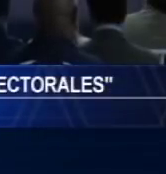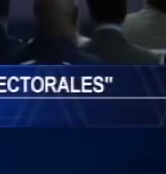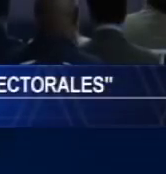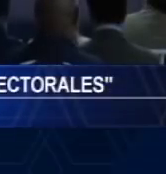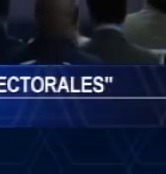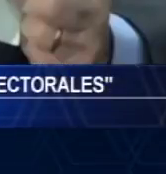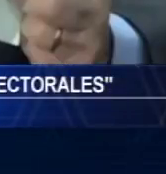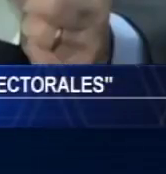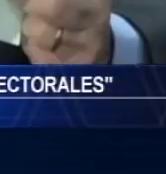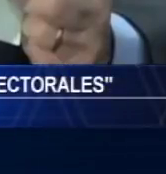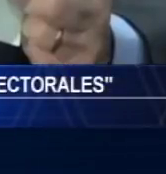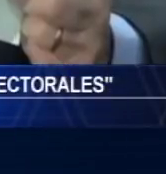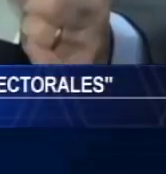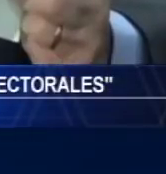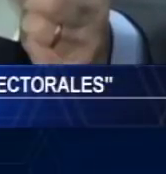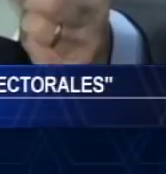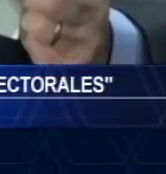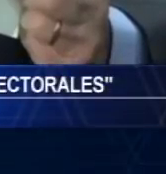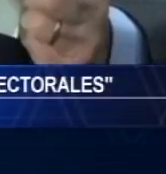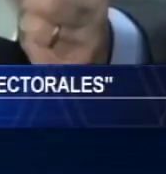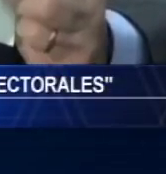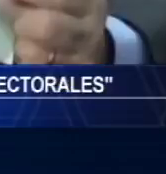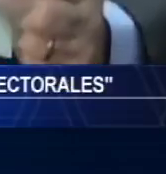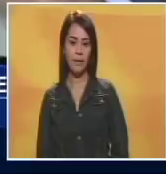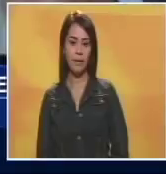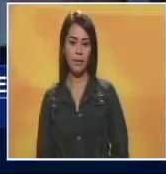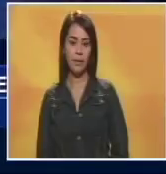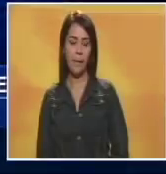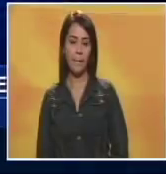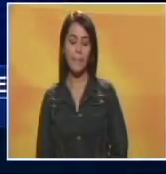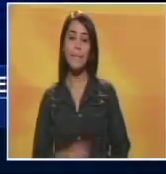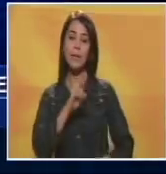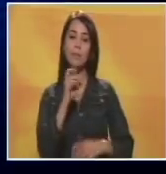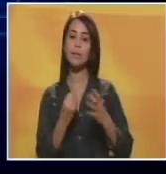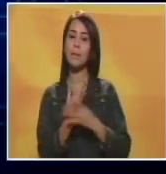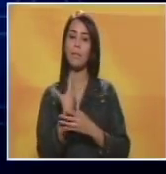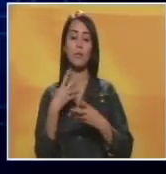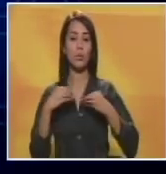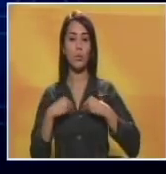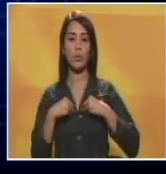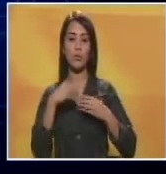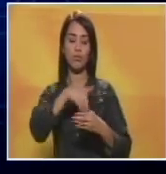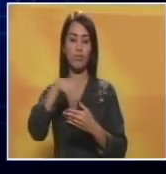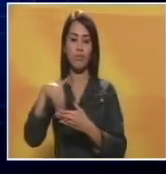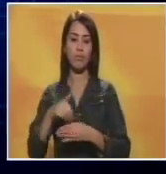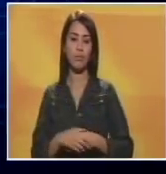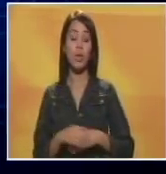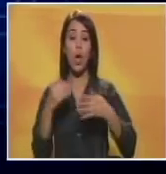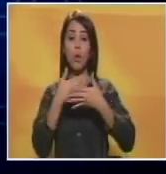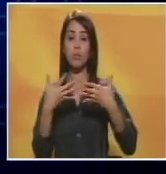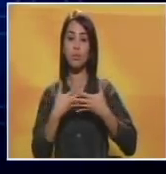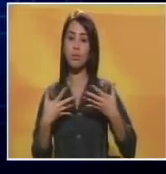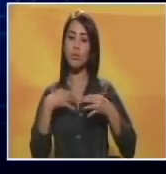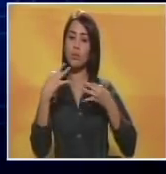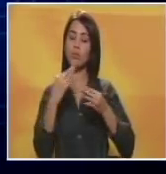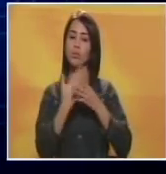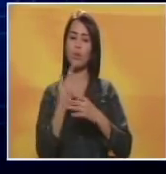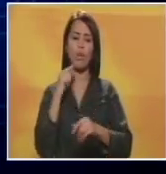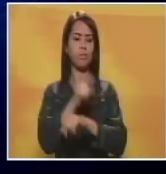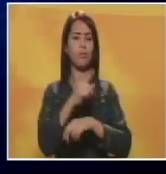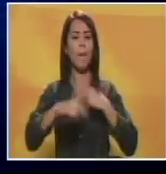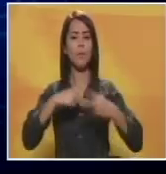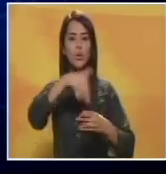comunidad internacional a retirar a sus embajadores del gobierno venezolano y que se proceda a la suspensión de Venezuela ante la Organización de Estados